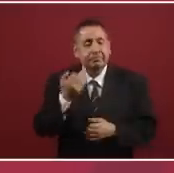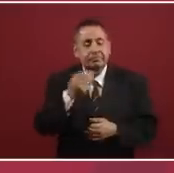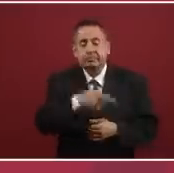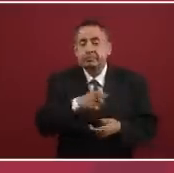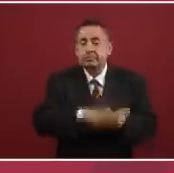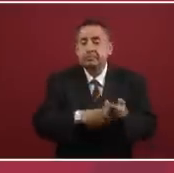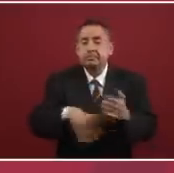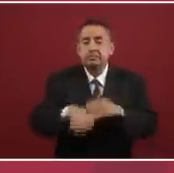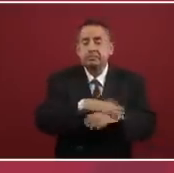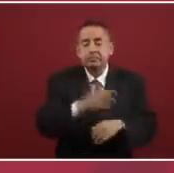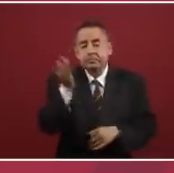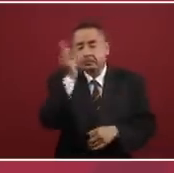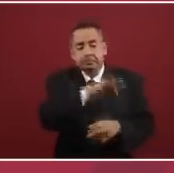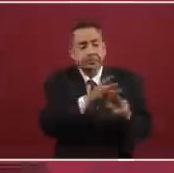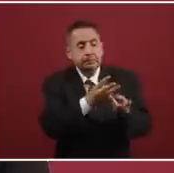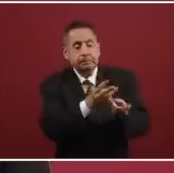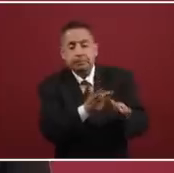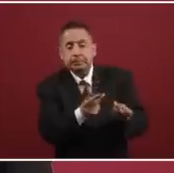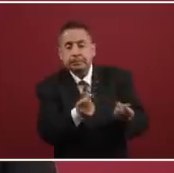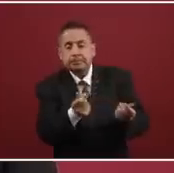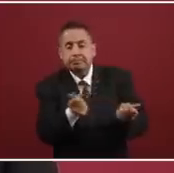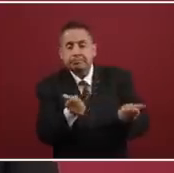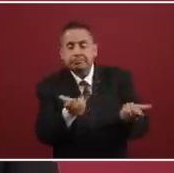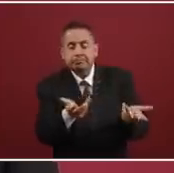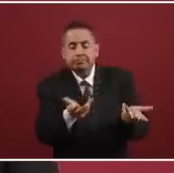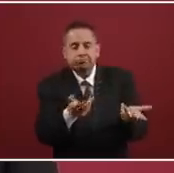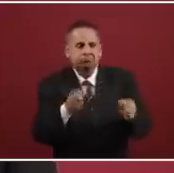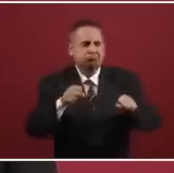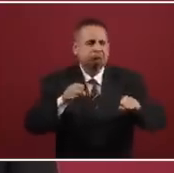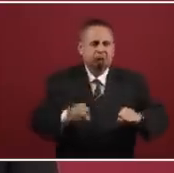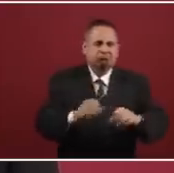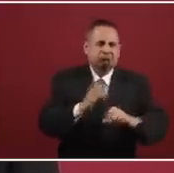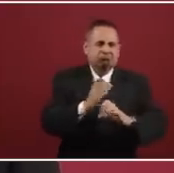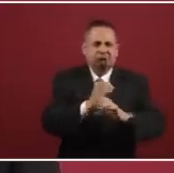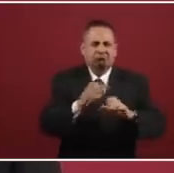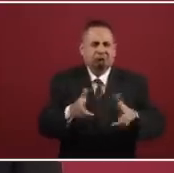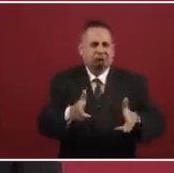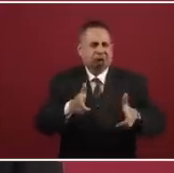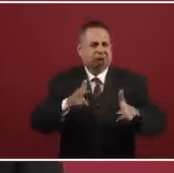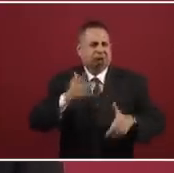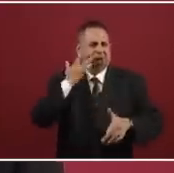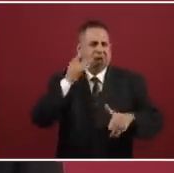es pasajero, que tienen las trocas,